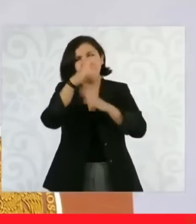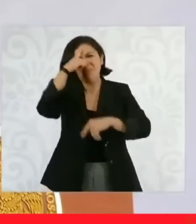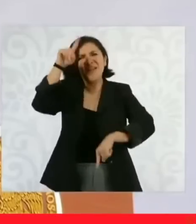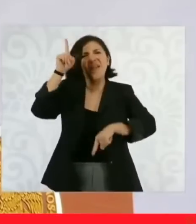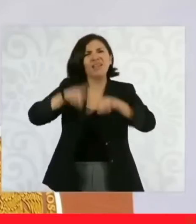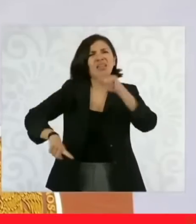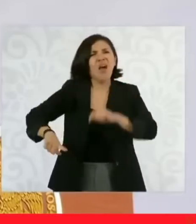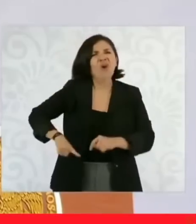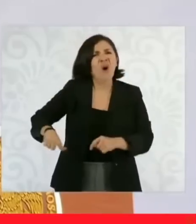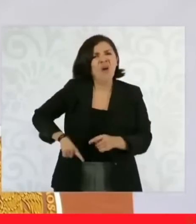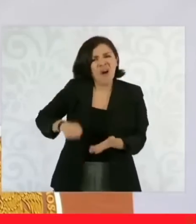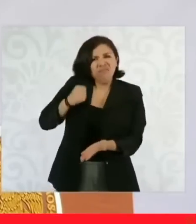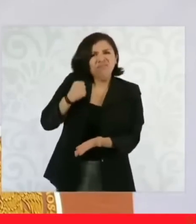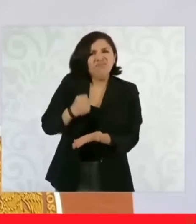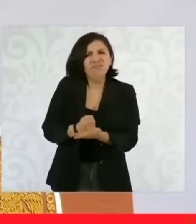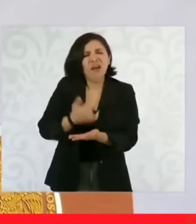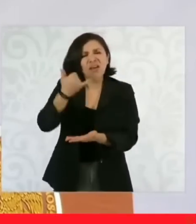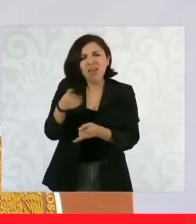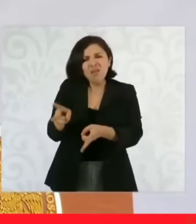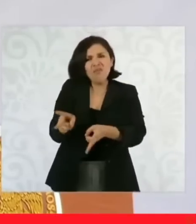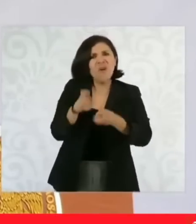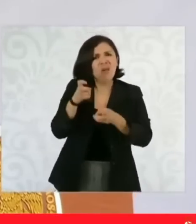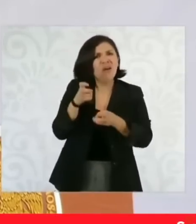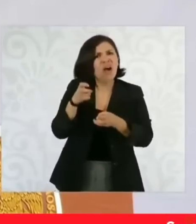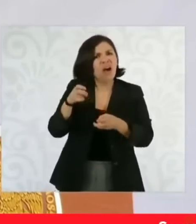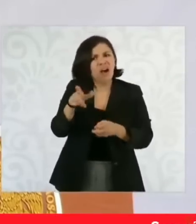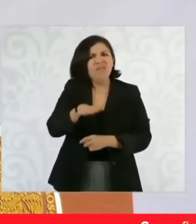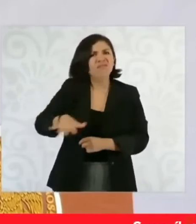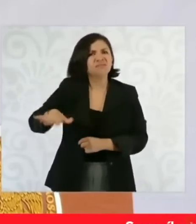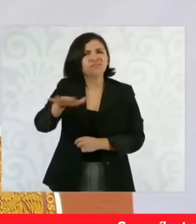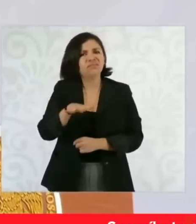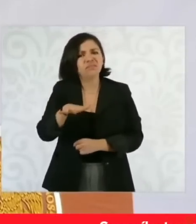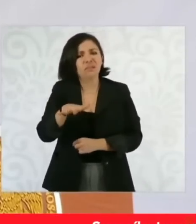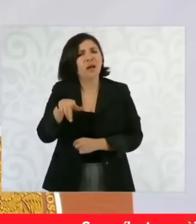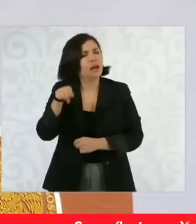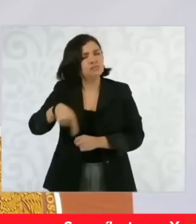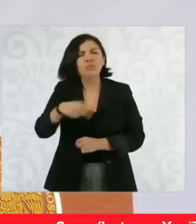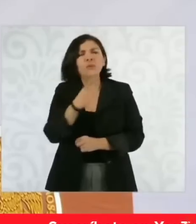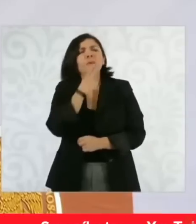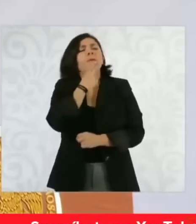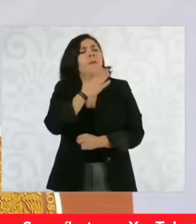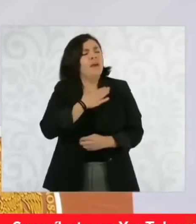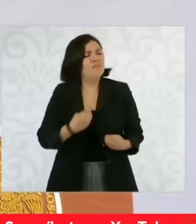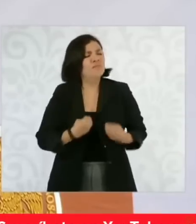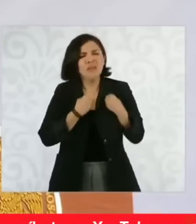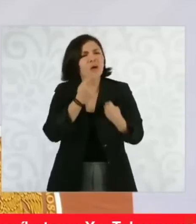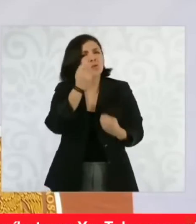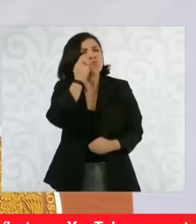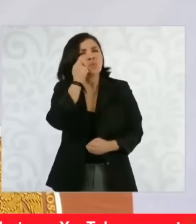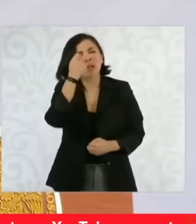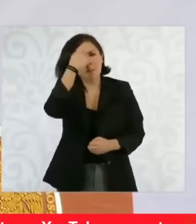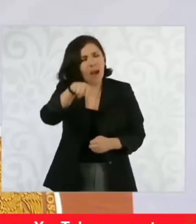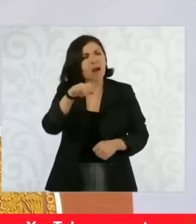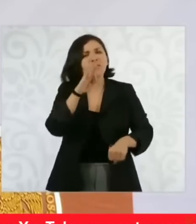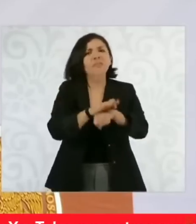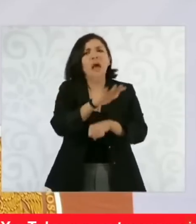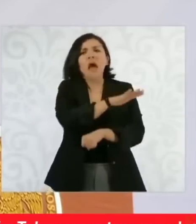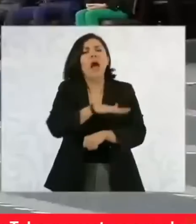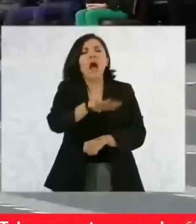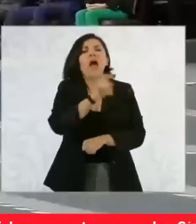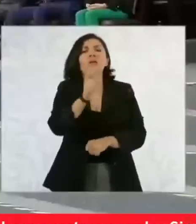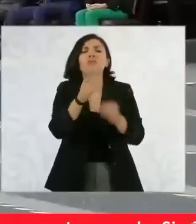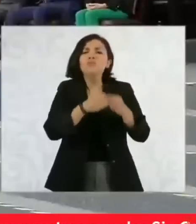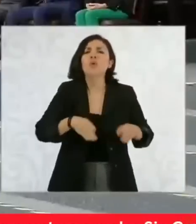dictadura y a la usurpación y ofrendaron sus vidas en aras de los más nobles y caros